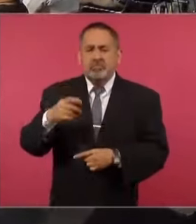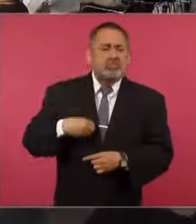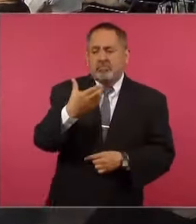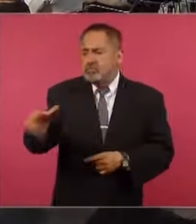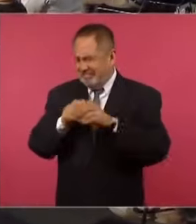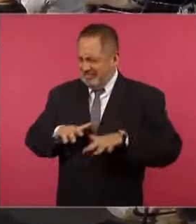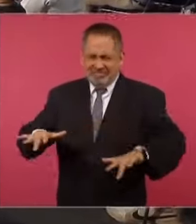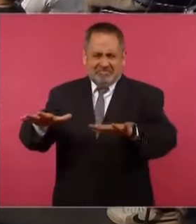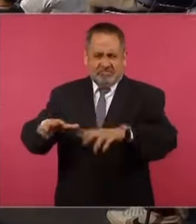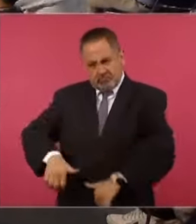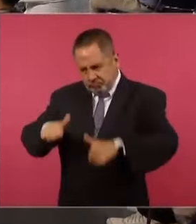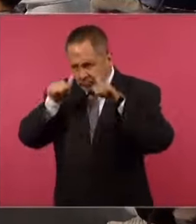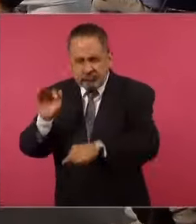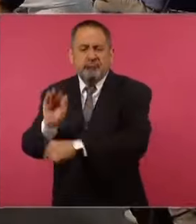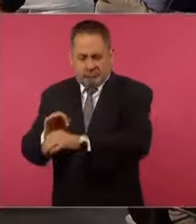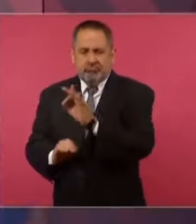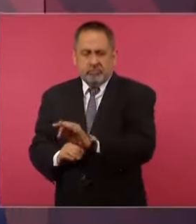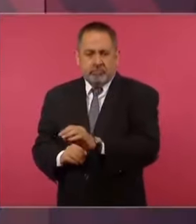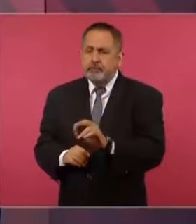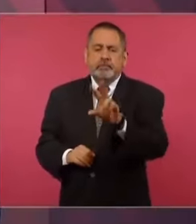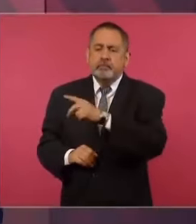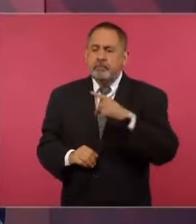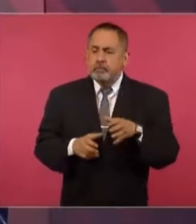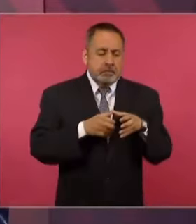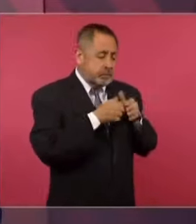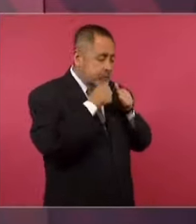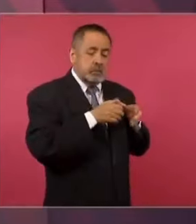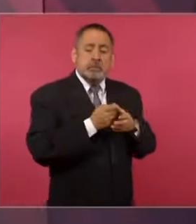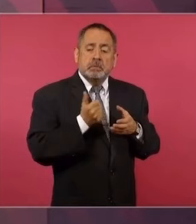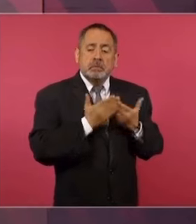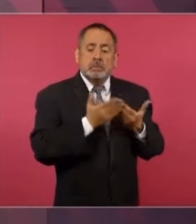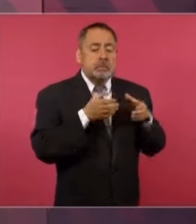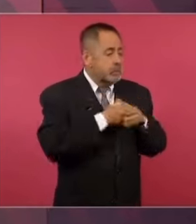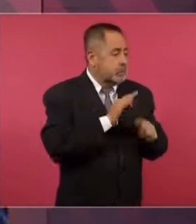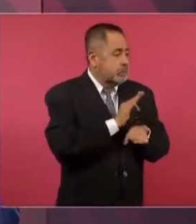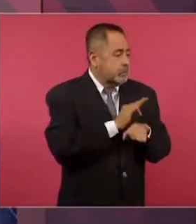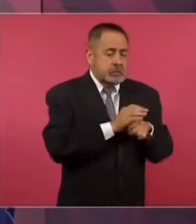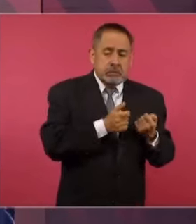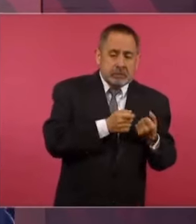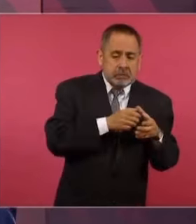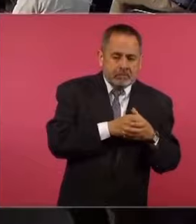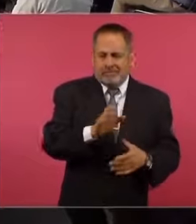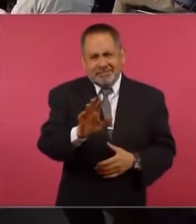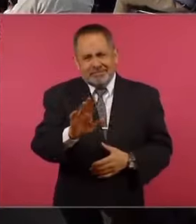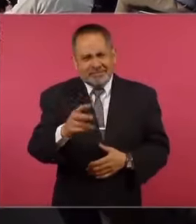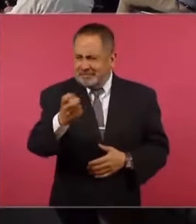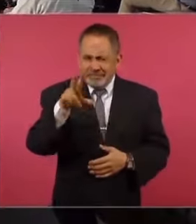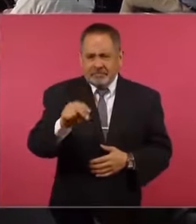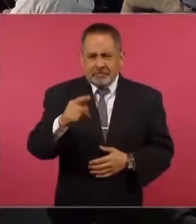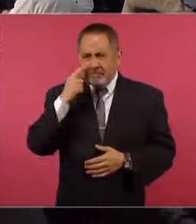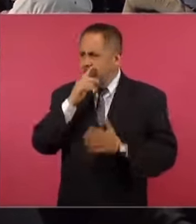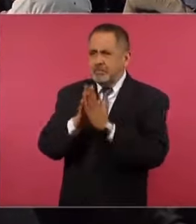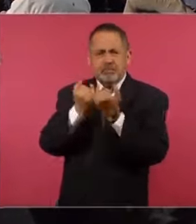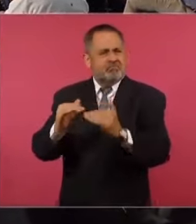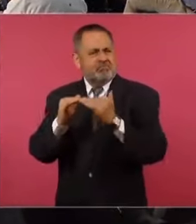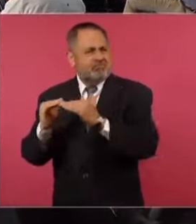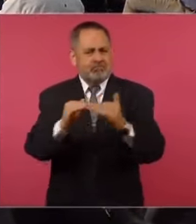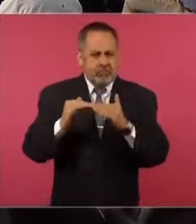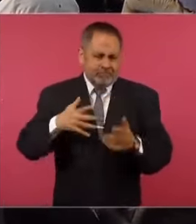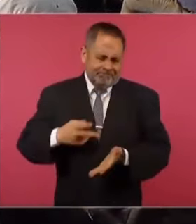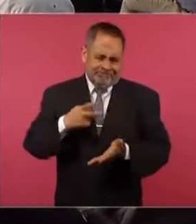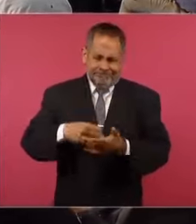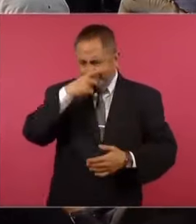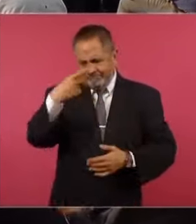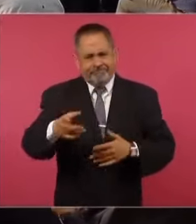a los que viven en las ciudades. No, un Estado secuestrado al servicio de una minoría, porque eso no tiene nada que ver con la democracia. Eso siempre lo he